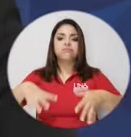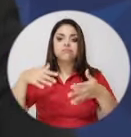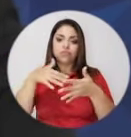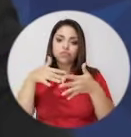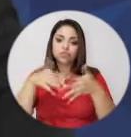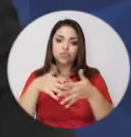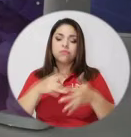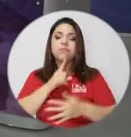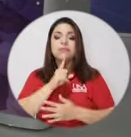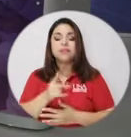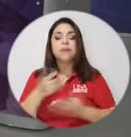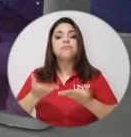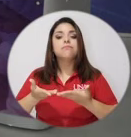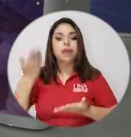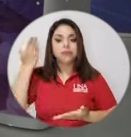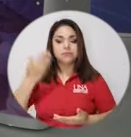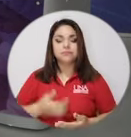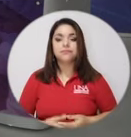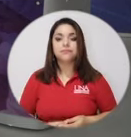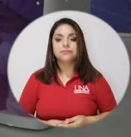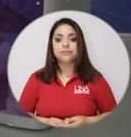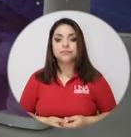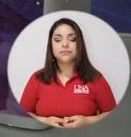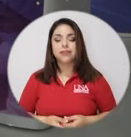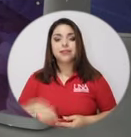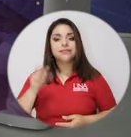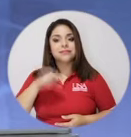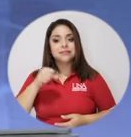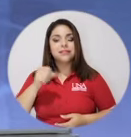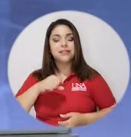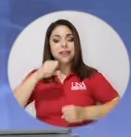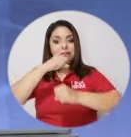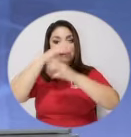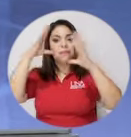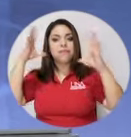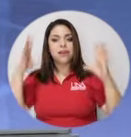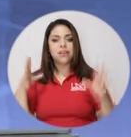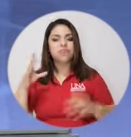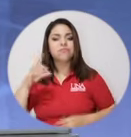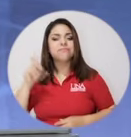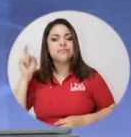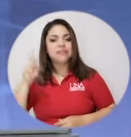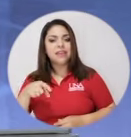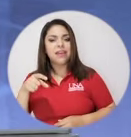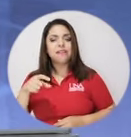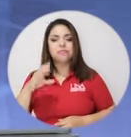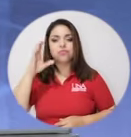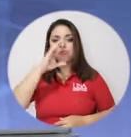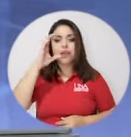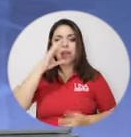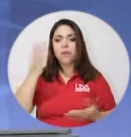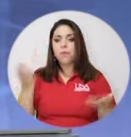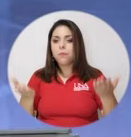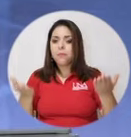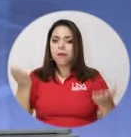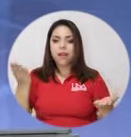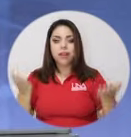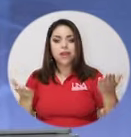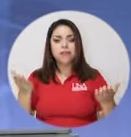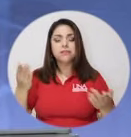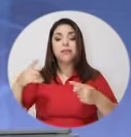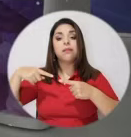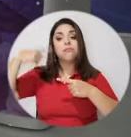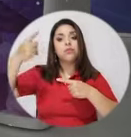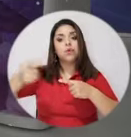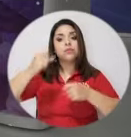que el abandono educativo aumente significativamente. Sí, y me imagino que tendremos que hacer algún tipo